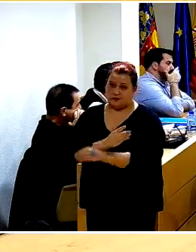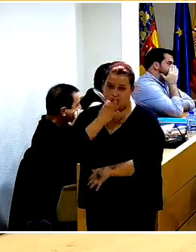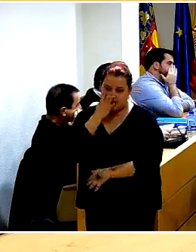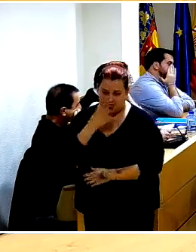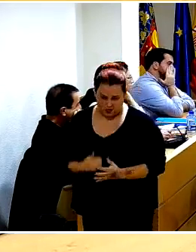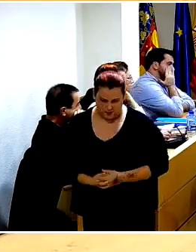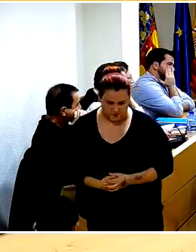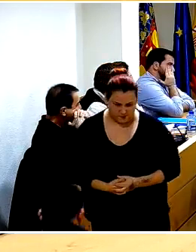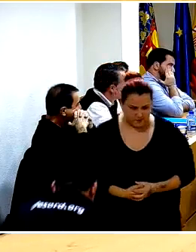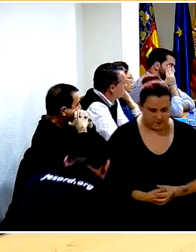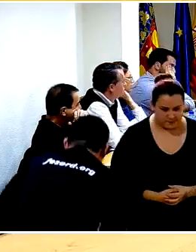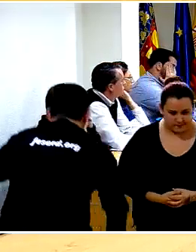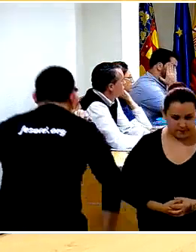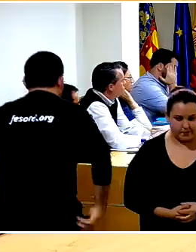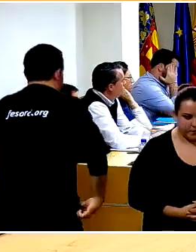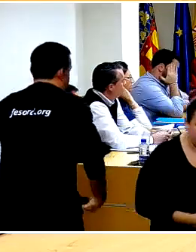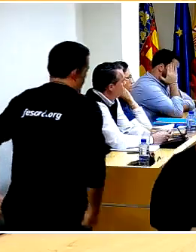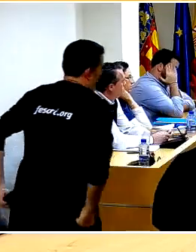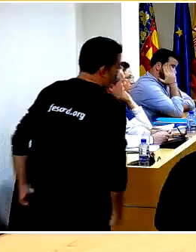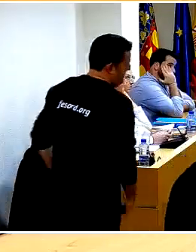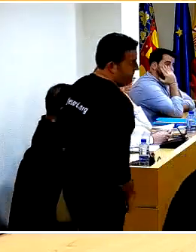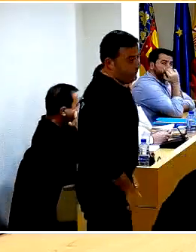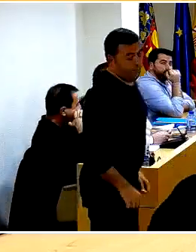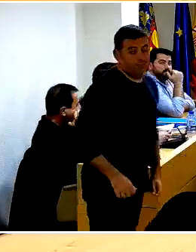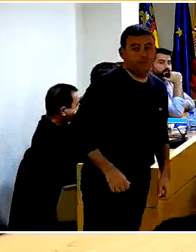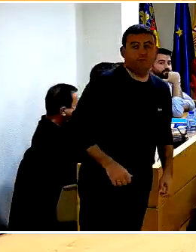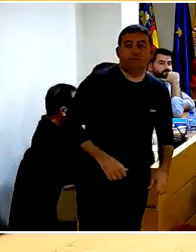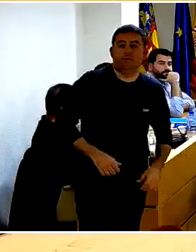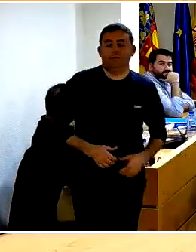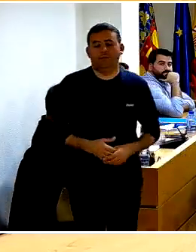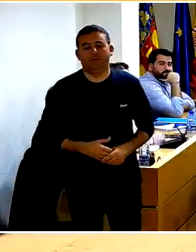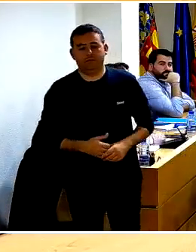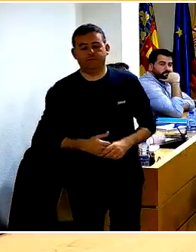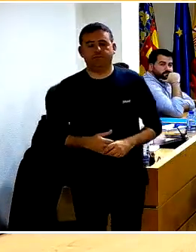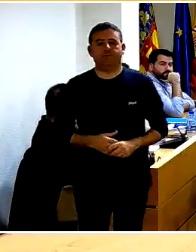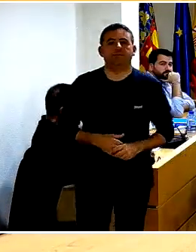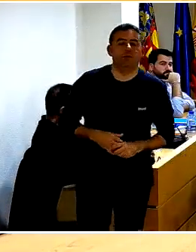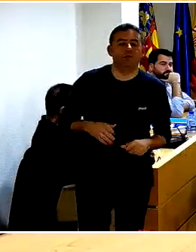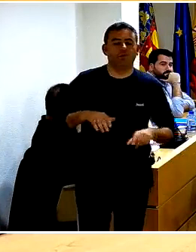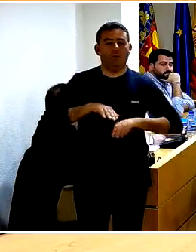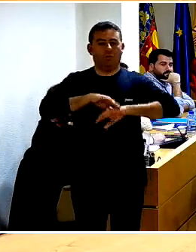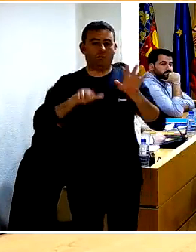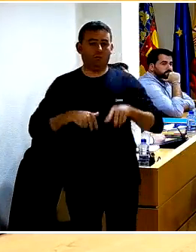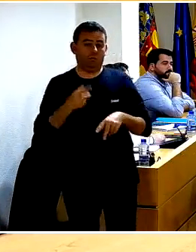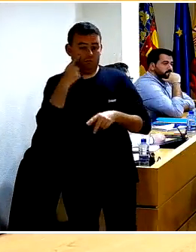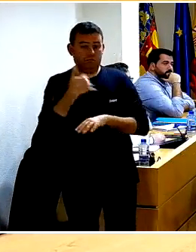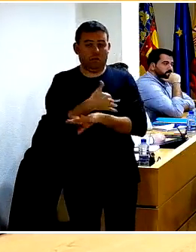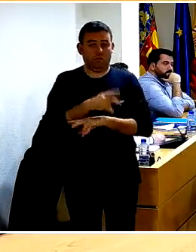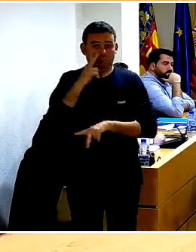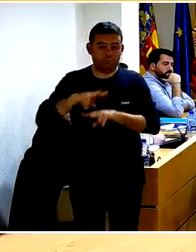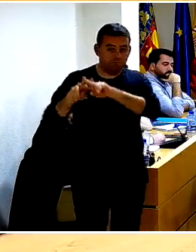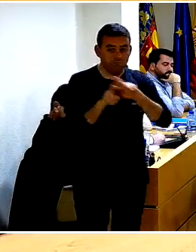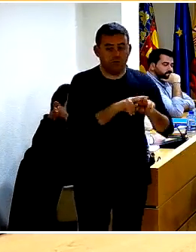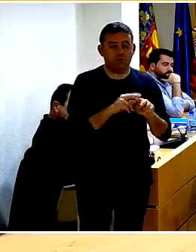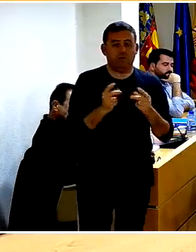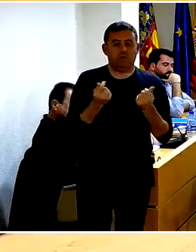Y por último, solamente hay que pasear por la calle para saber en qué se ha empleado todos estos ingresos, aparte de los equipos